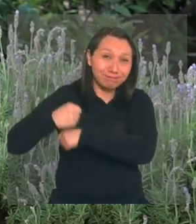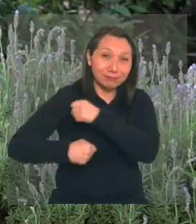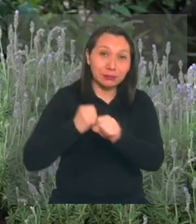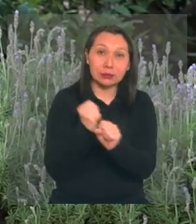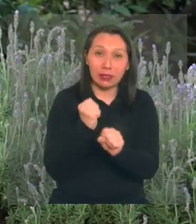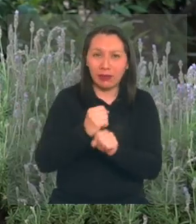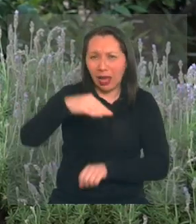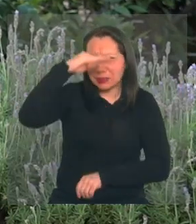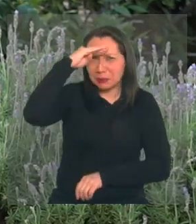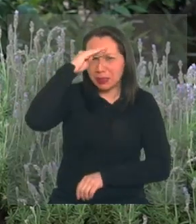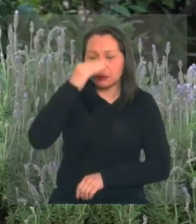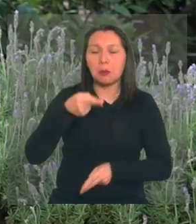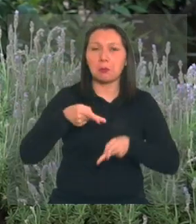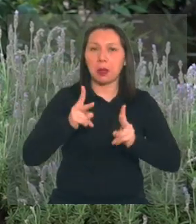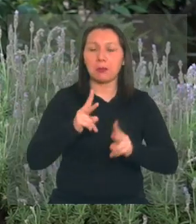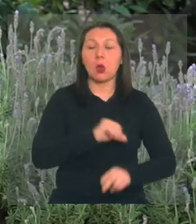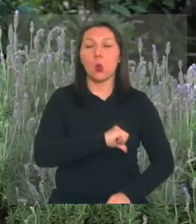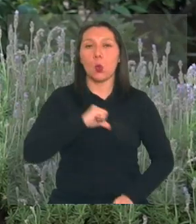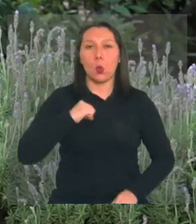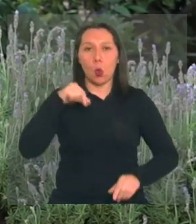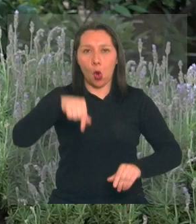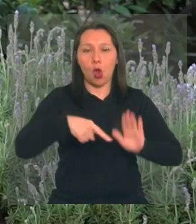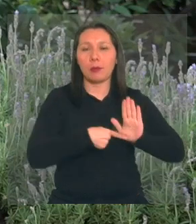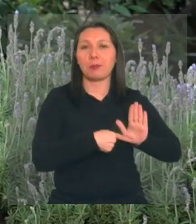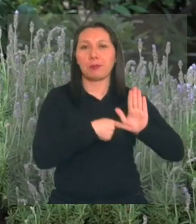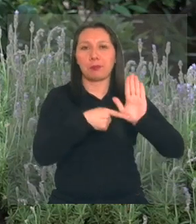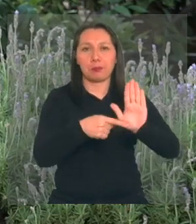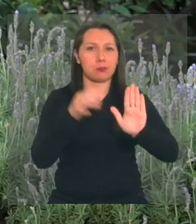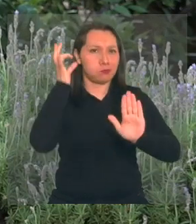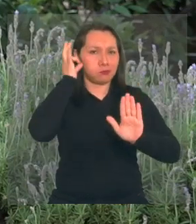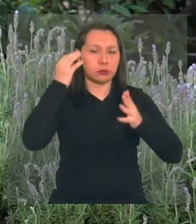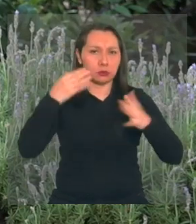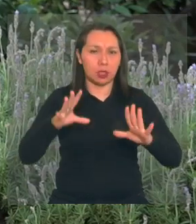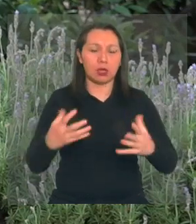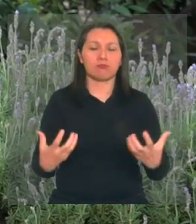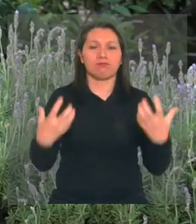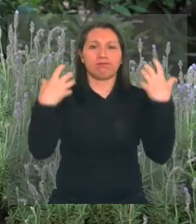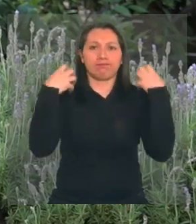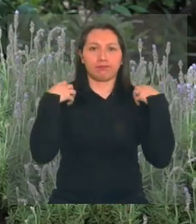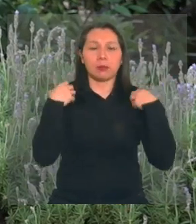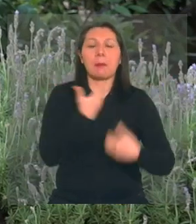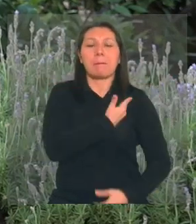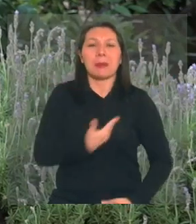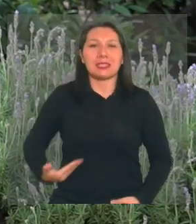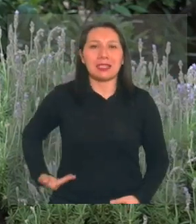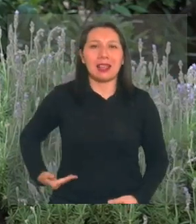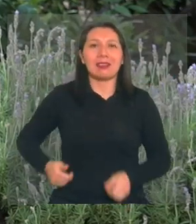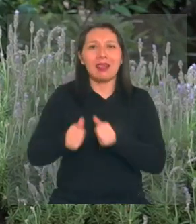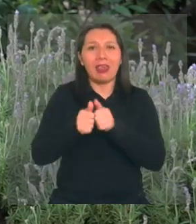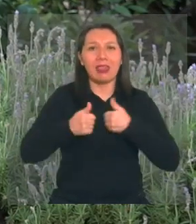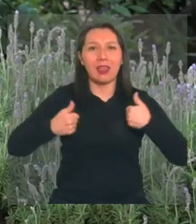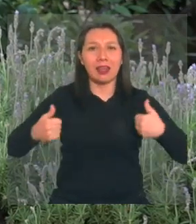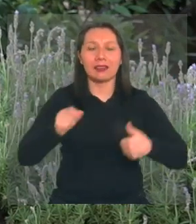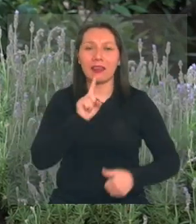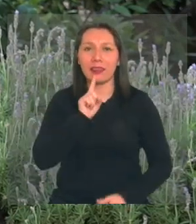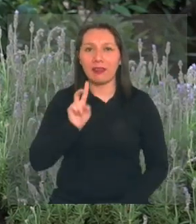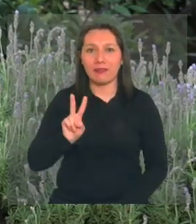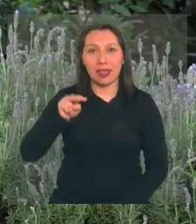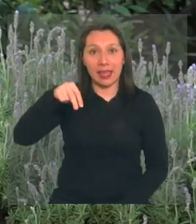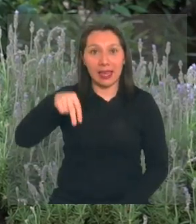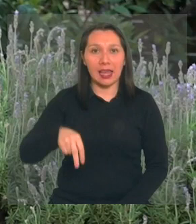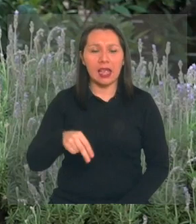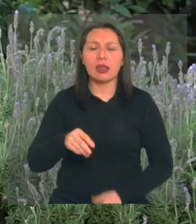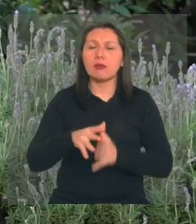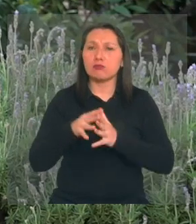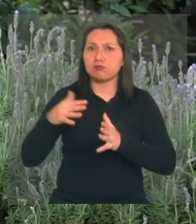nos permite con orgullo presentarla, ya asumida como presidenta del Directorio de Televisión Nacional, con importantes